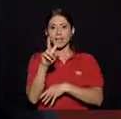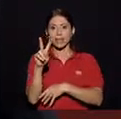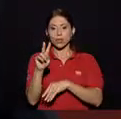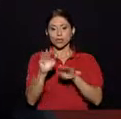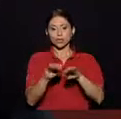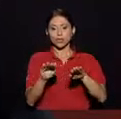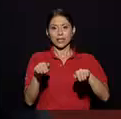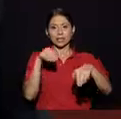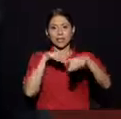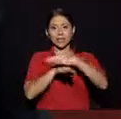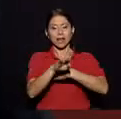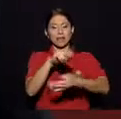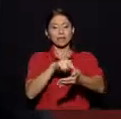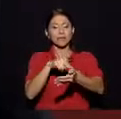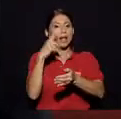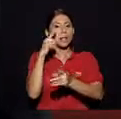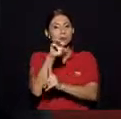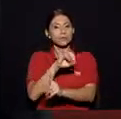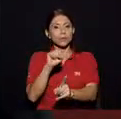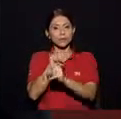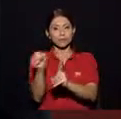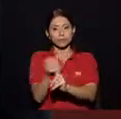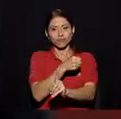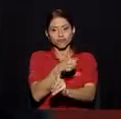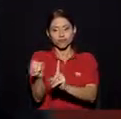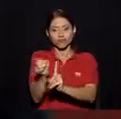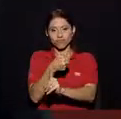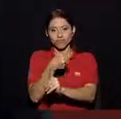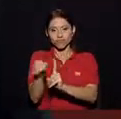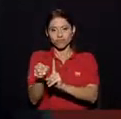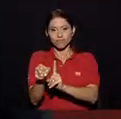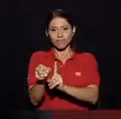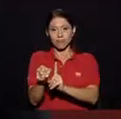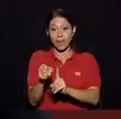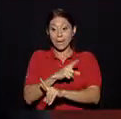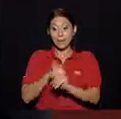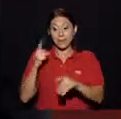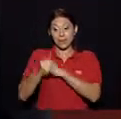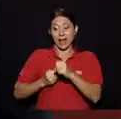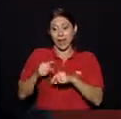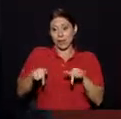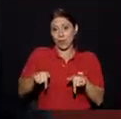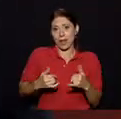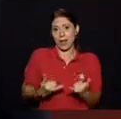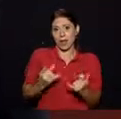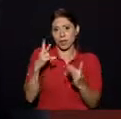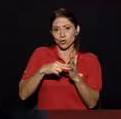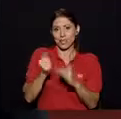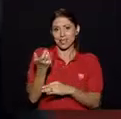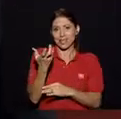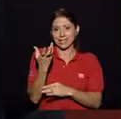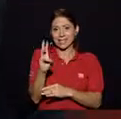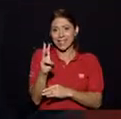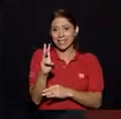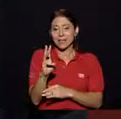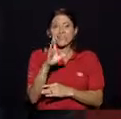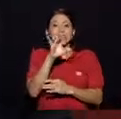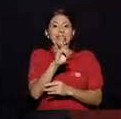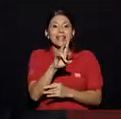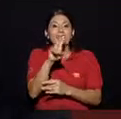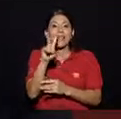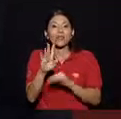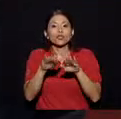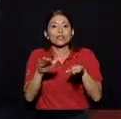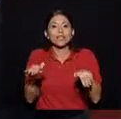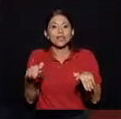por alguna situación de violencia. Pero, por ejemplo, en la misma semana, para el 2016, hubo 72 ingresos de niños, o sea, 30